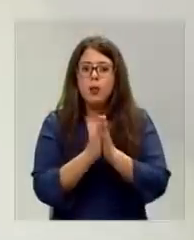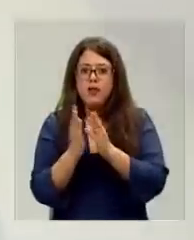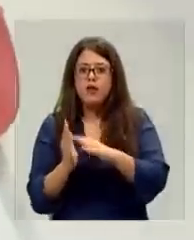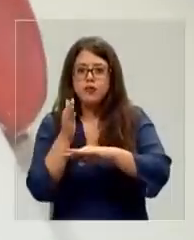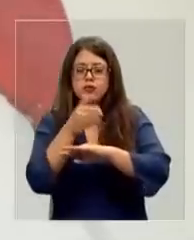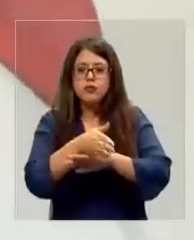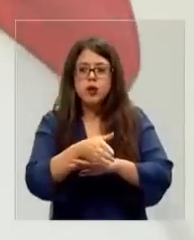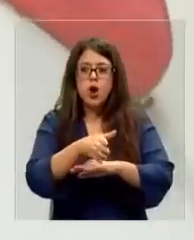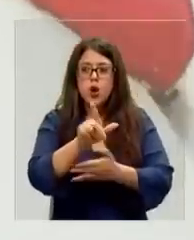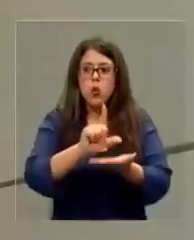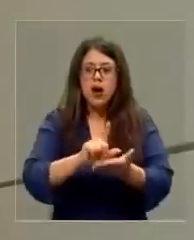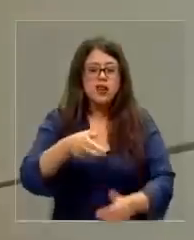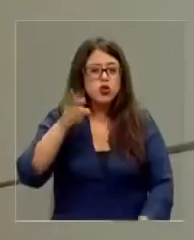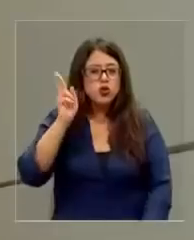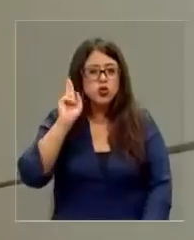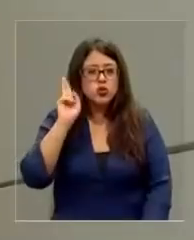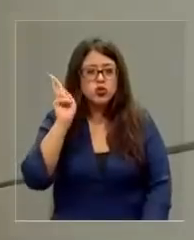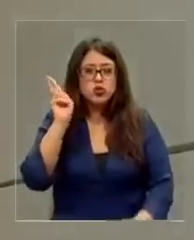Cambio.